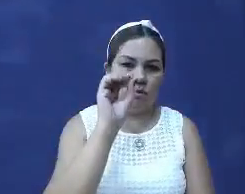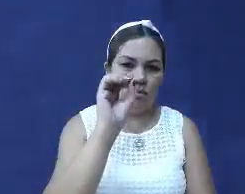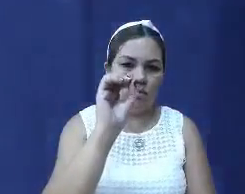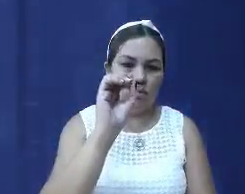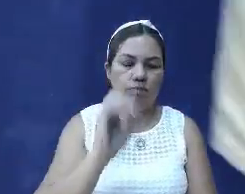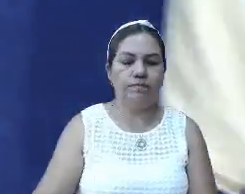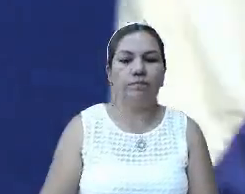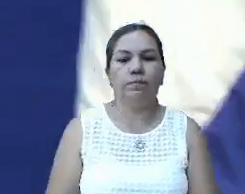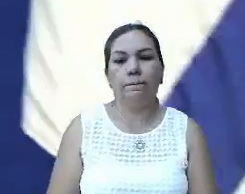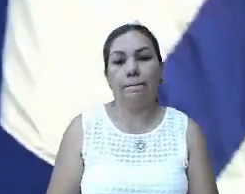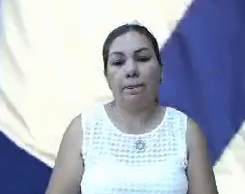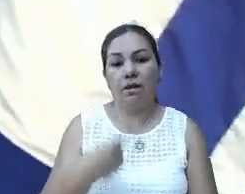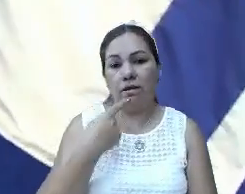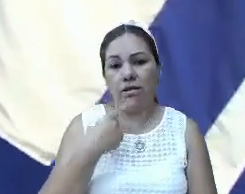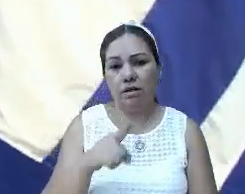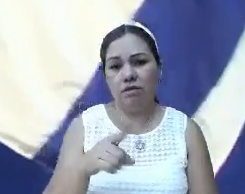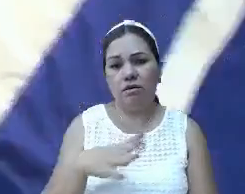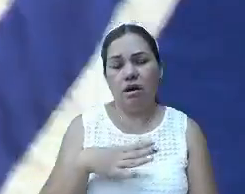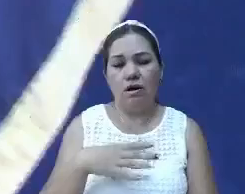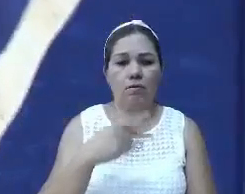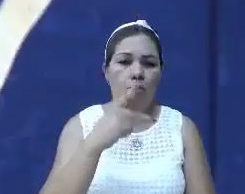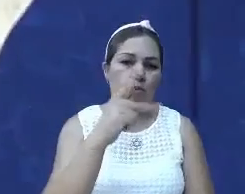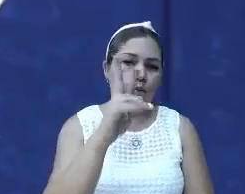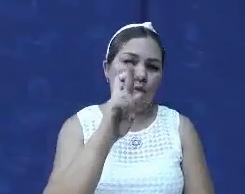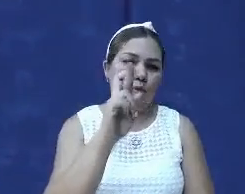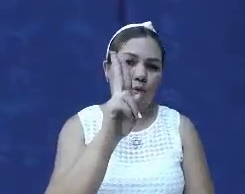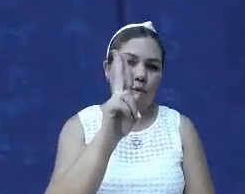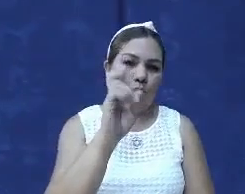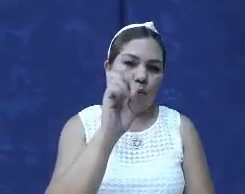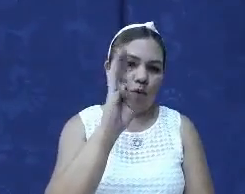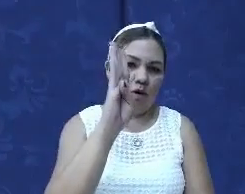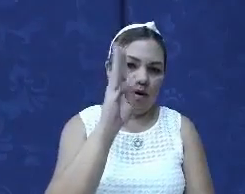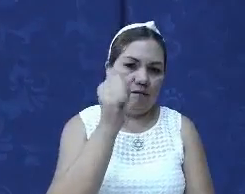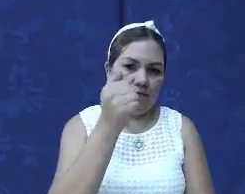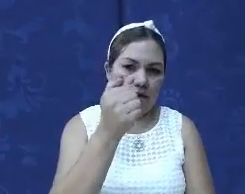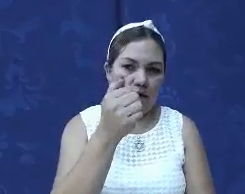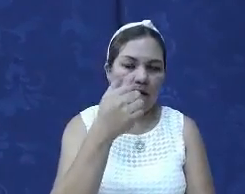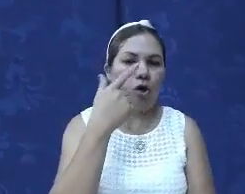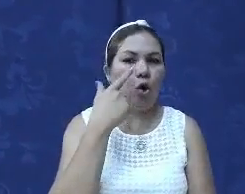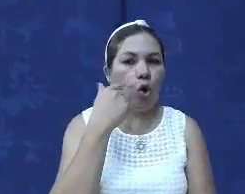Entonces dice que ahí, en esa prueba tan difícil, el hombre volvió en sí.